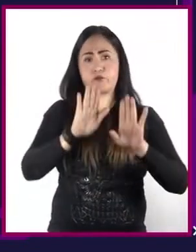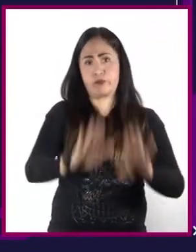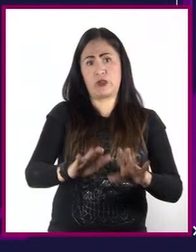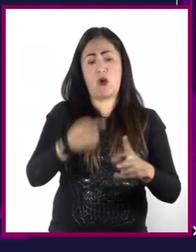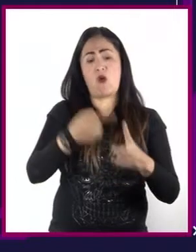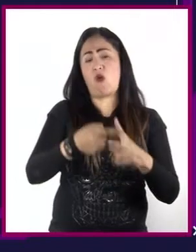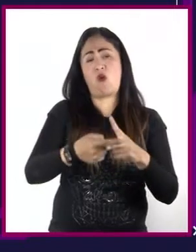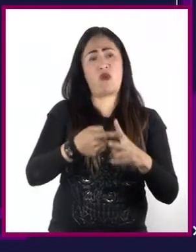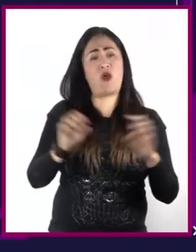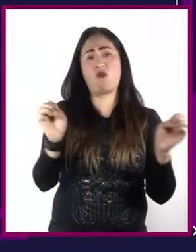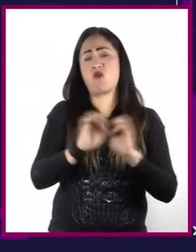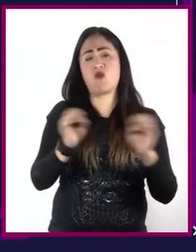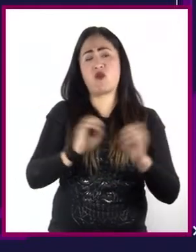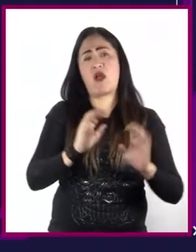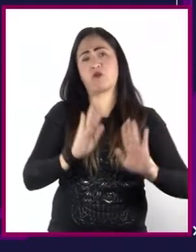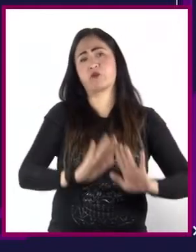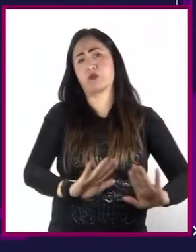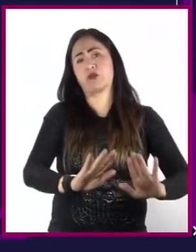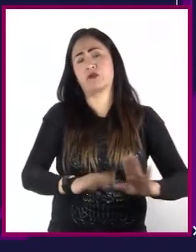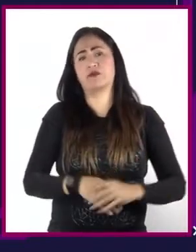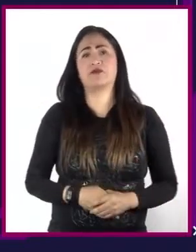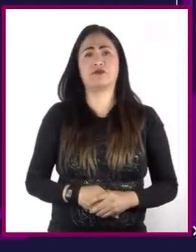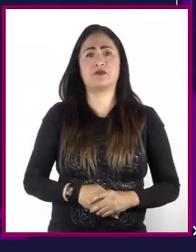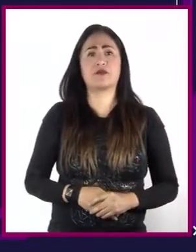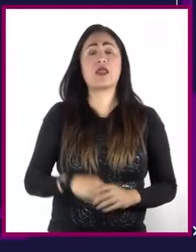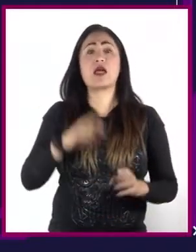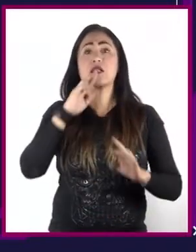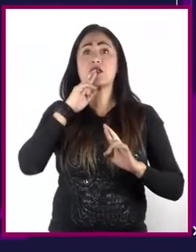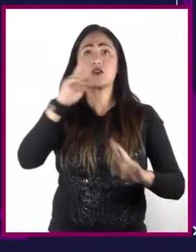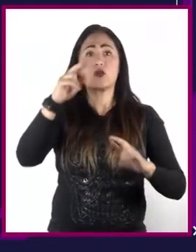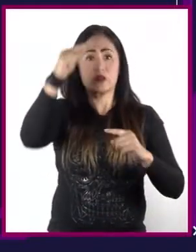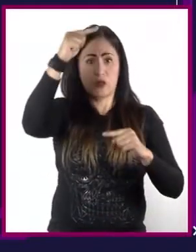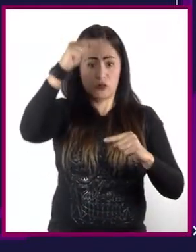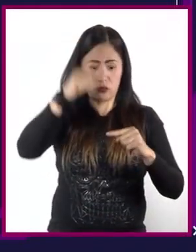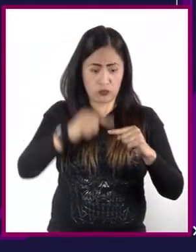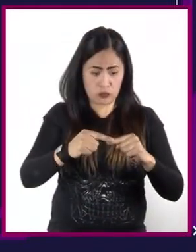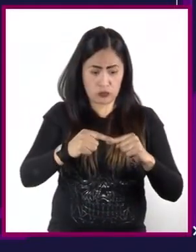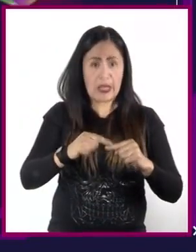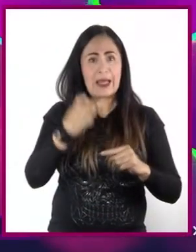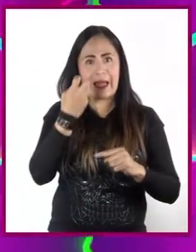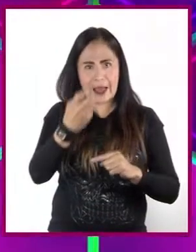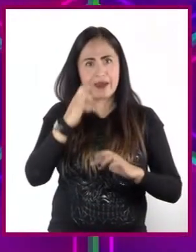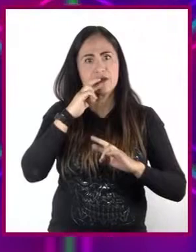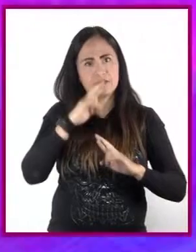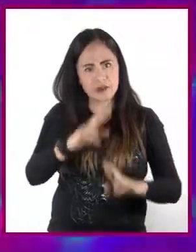conteo y revisión, y lo que se contestó hasta ahí es el resultado de la prueba.